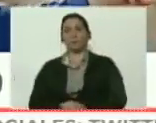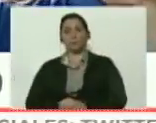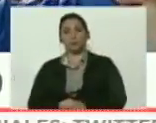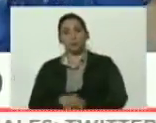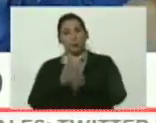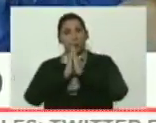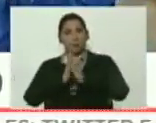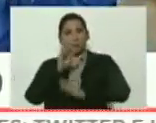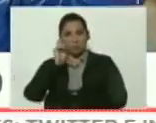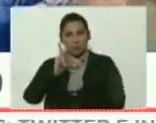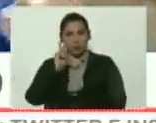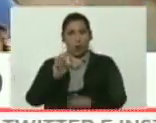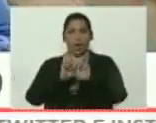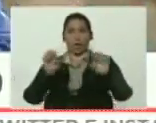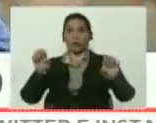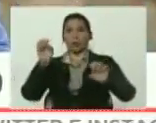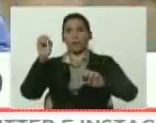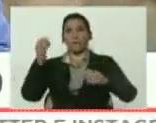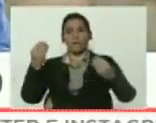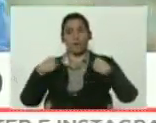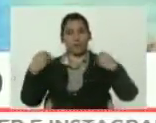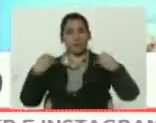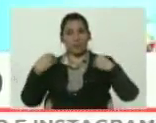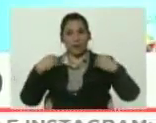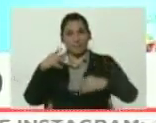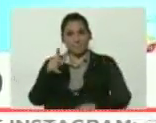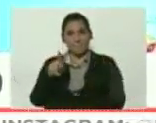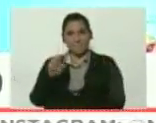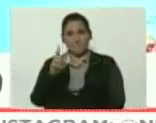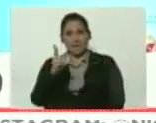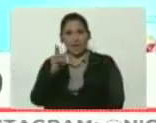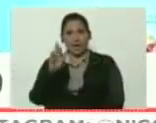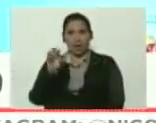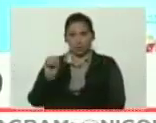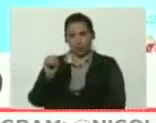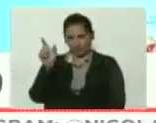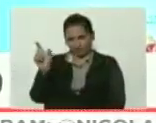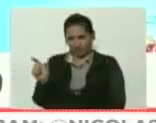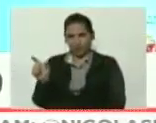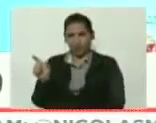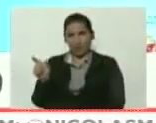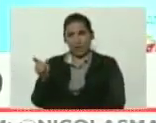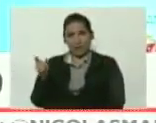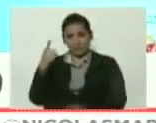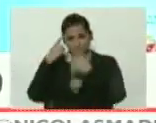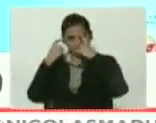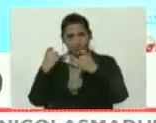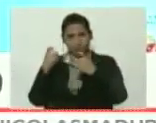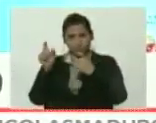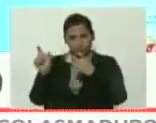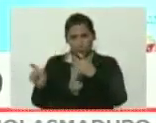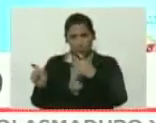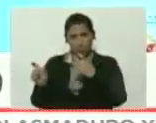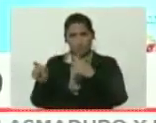es profesor de educación física, experto, es